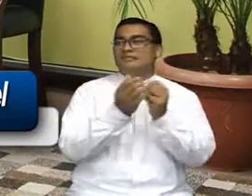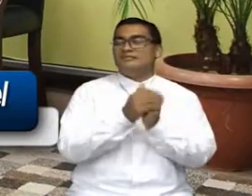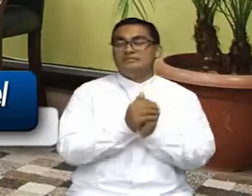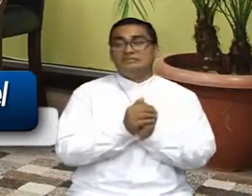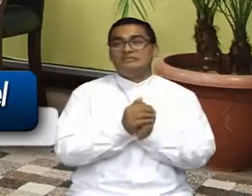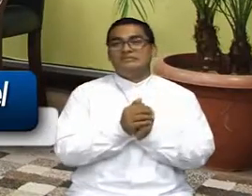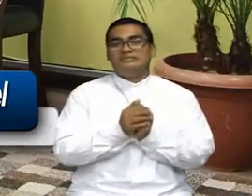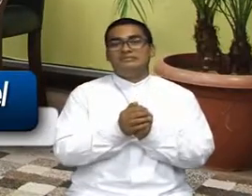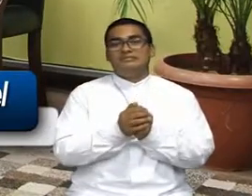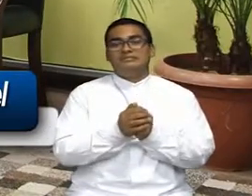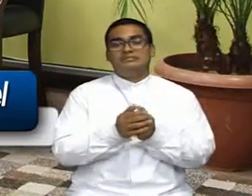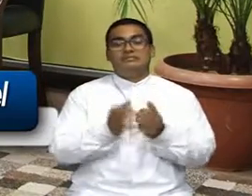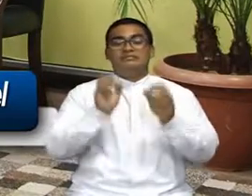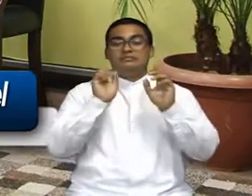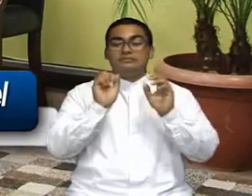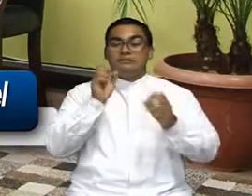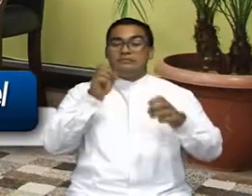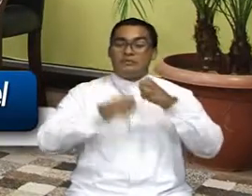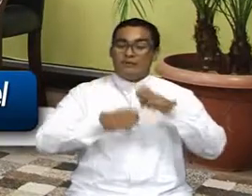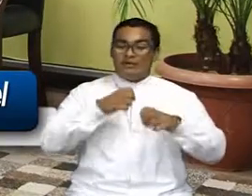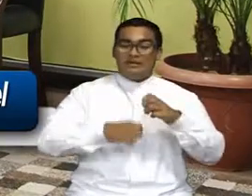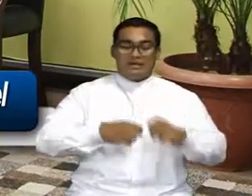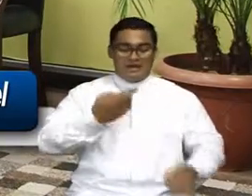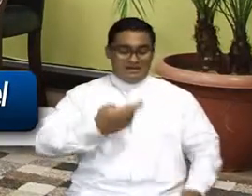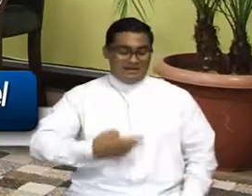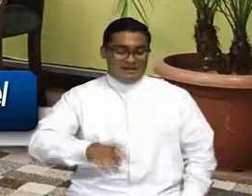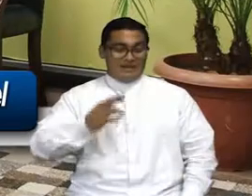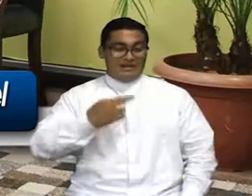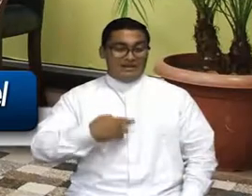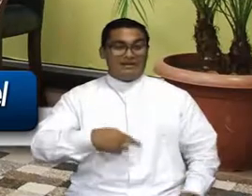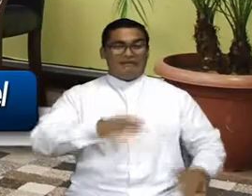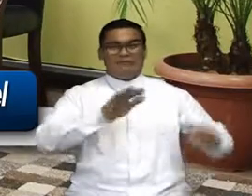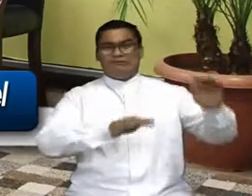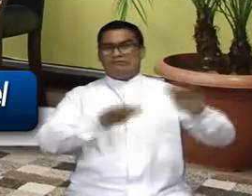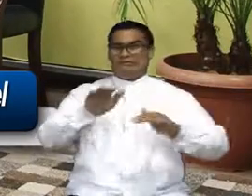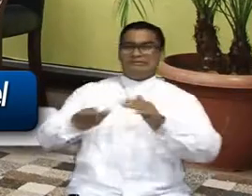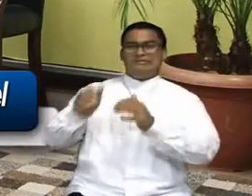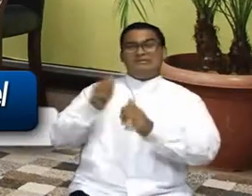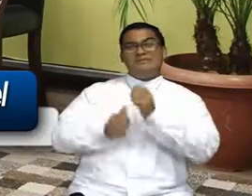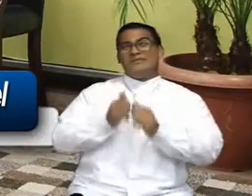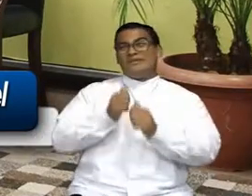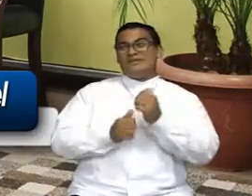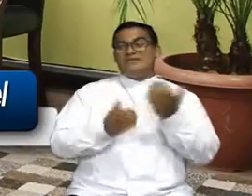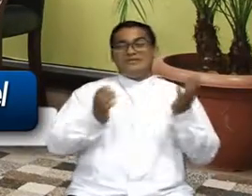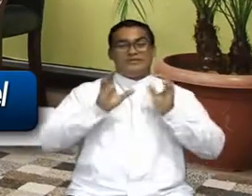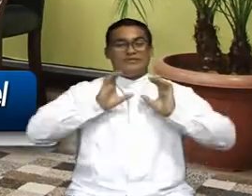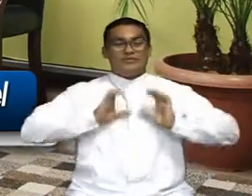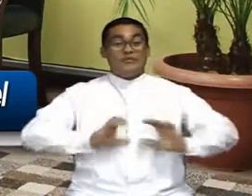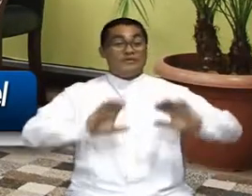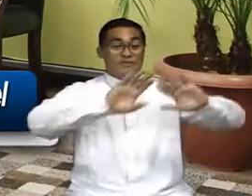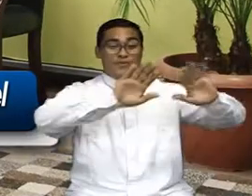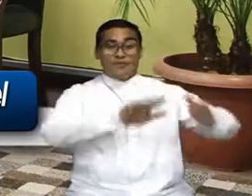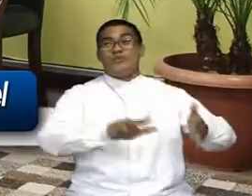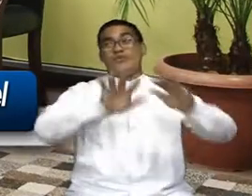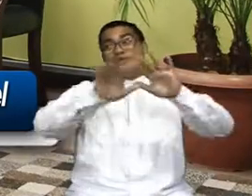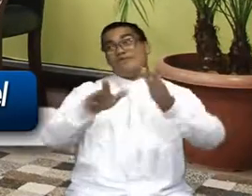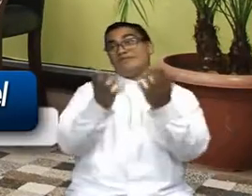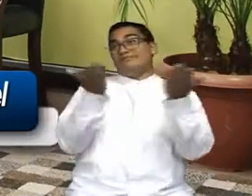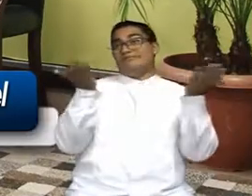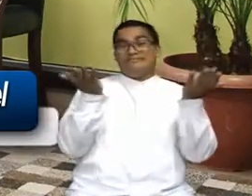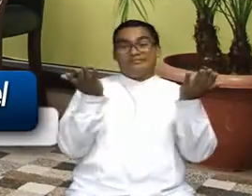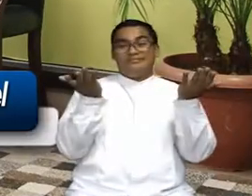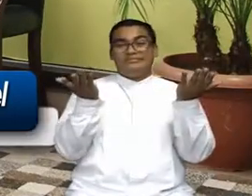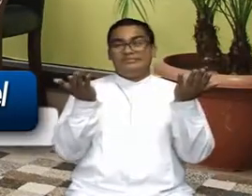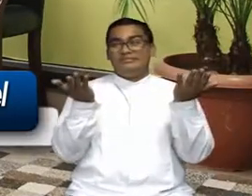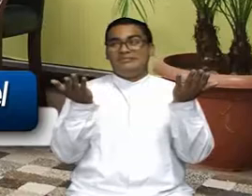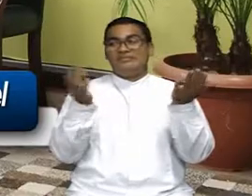trastornos del ciclo menstrual, nosotros podemos pensar en trastornos hormonales, ¿verdad? Y que puede ir asociado a otras patologías, ya en